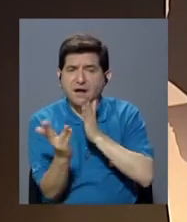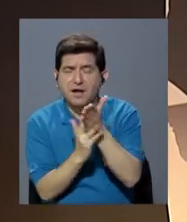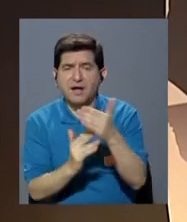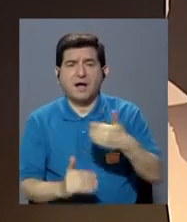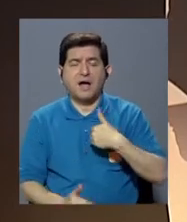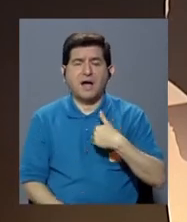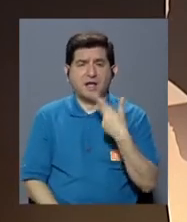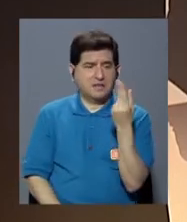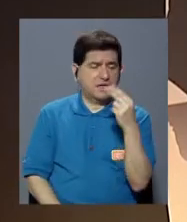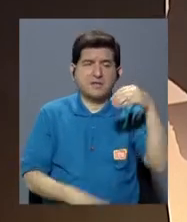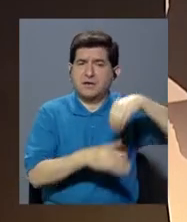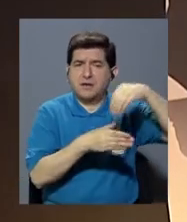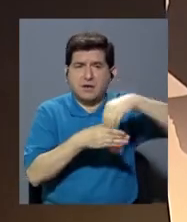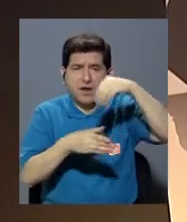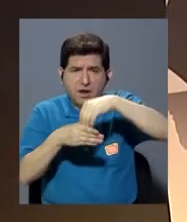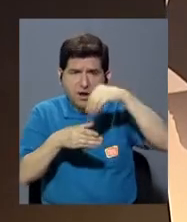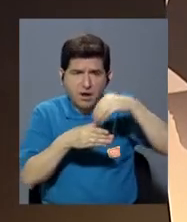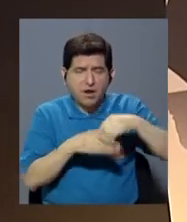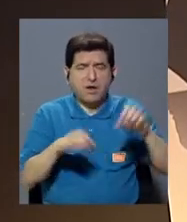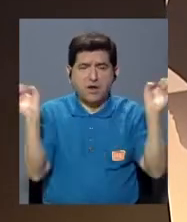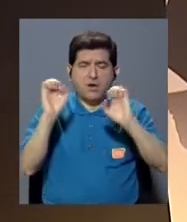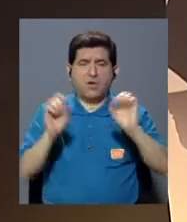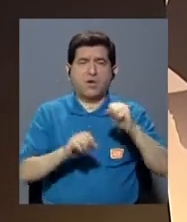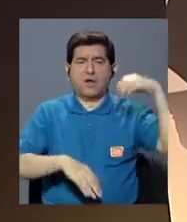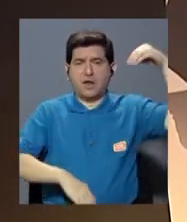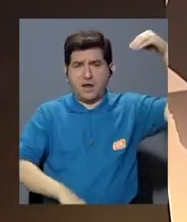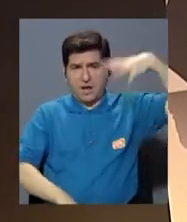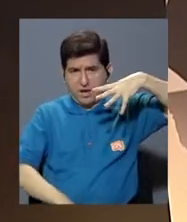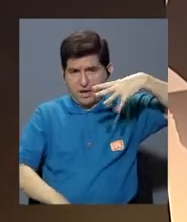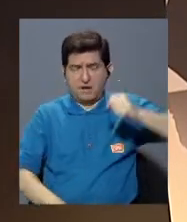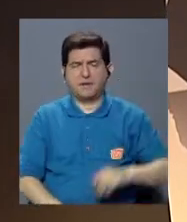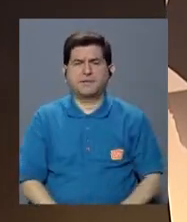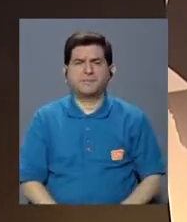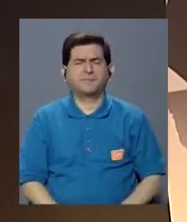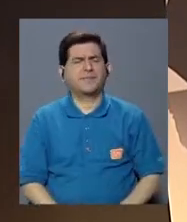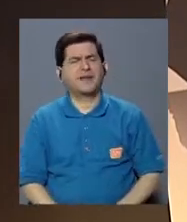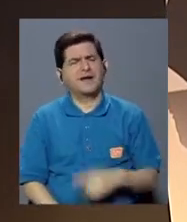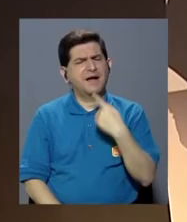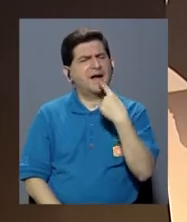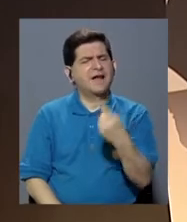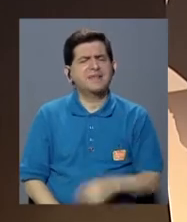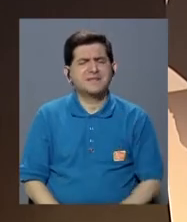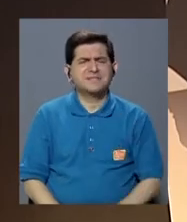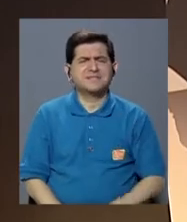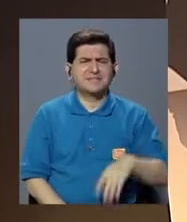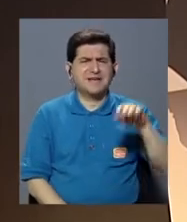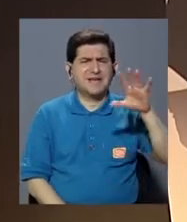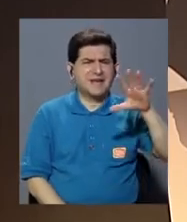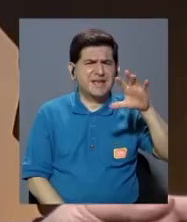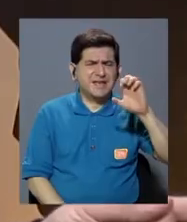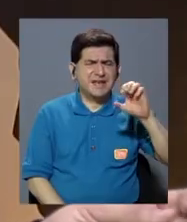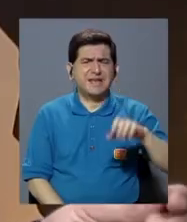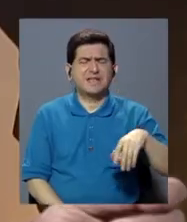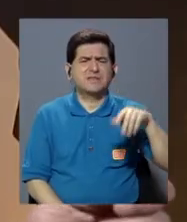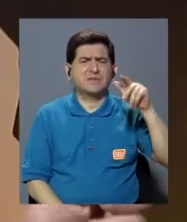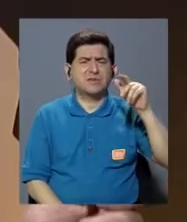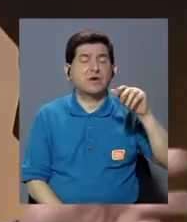acceso a tener dinero para invertir en energía solar. Don Jorge, cuando se refiere a 500 kilovatios